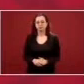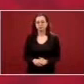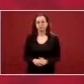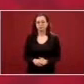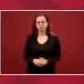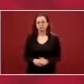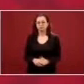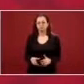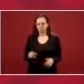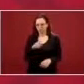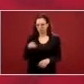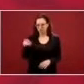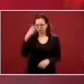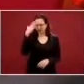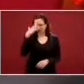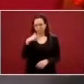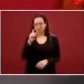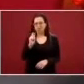¿Saben lo que es el detente, verdad?